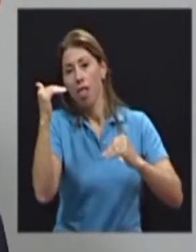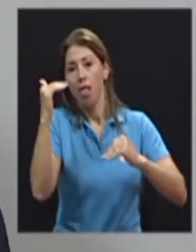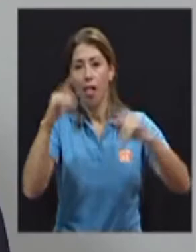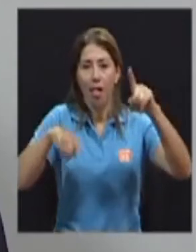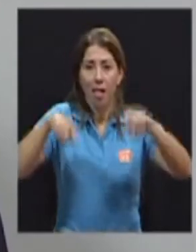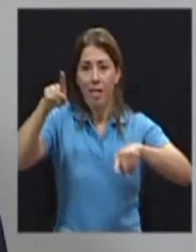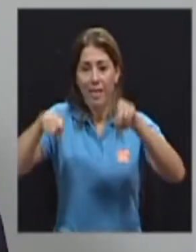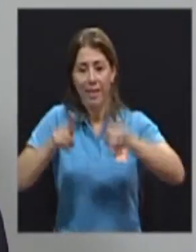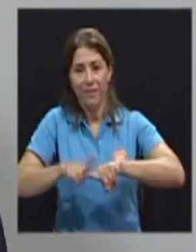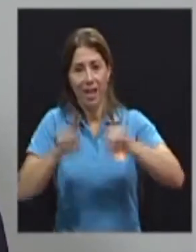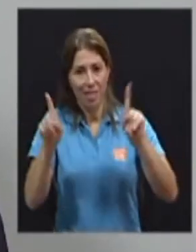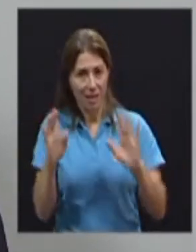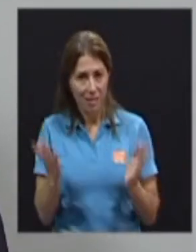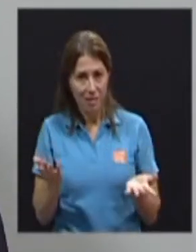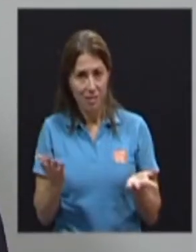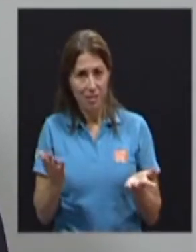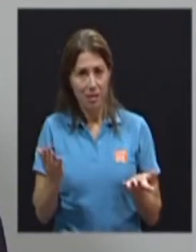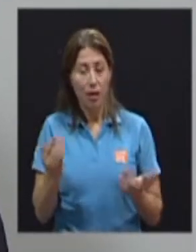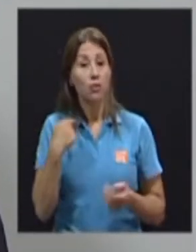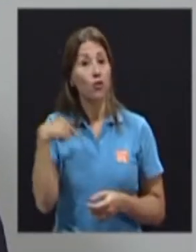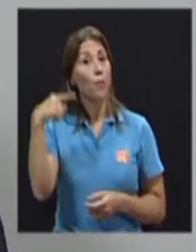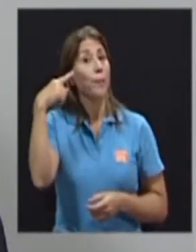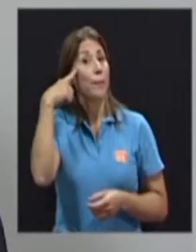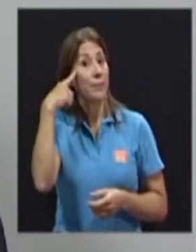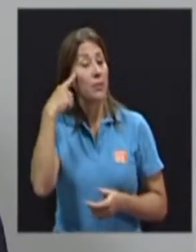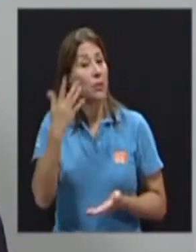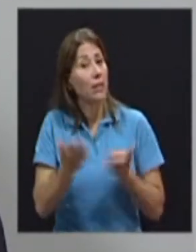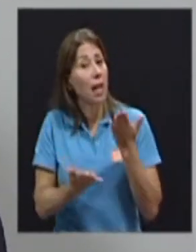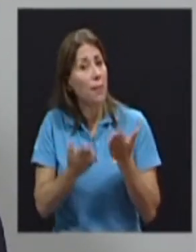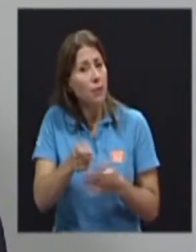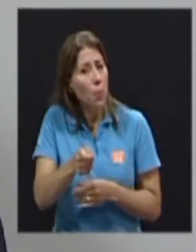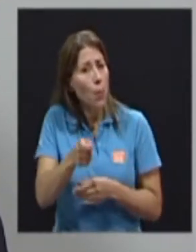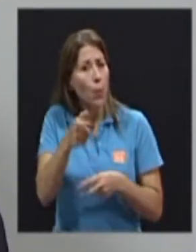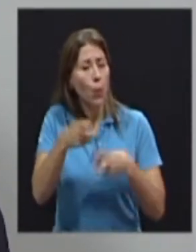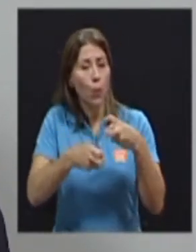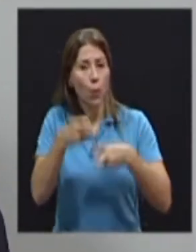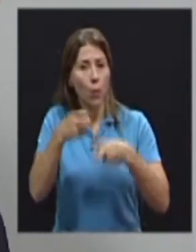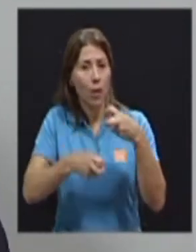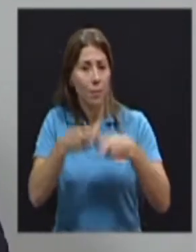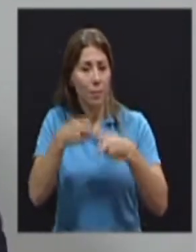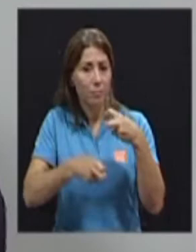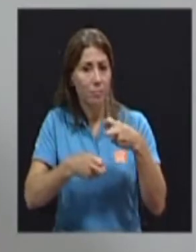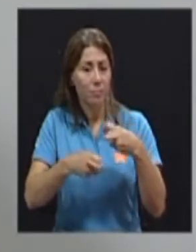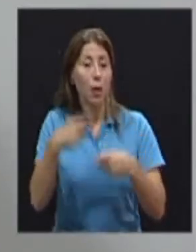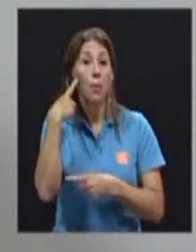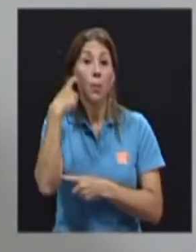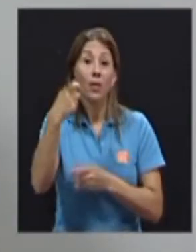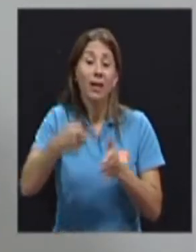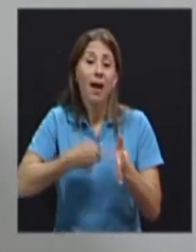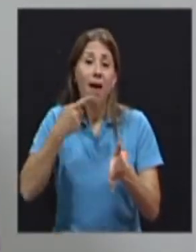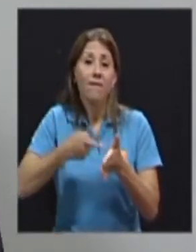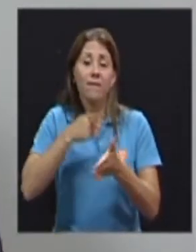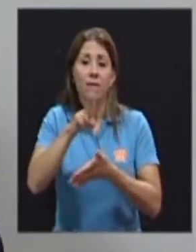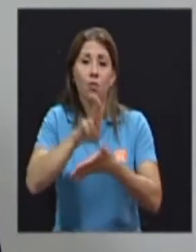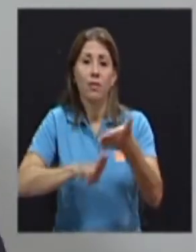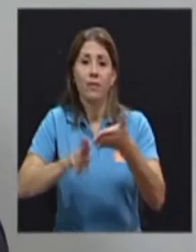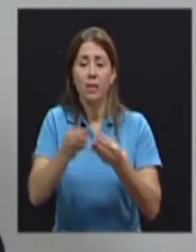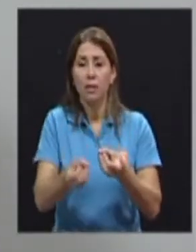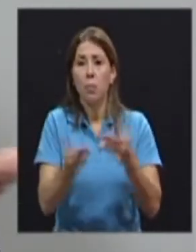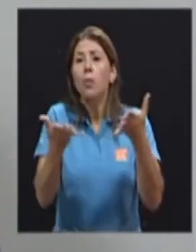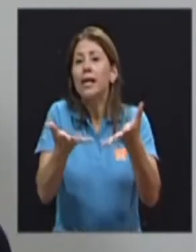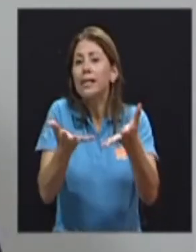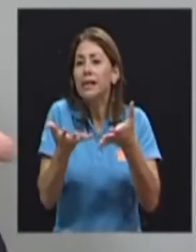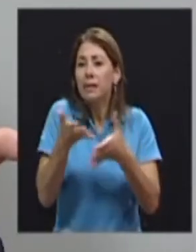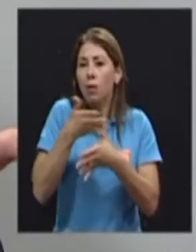problema porque las universidades públicas a veces han buscado el compartir y